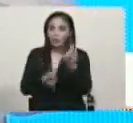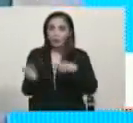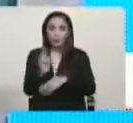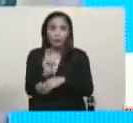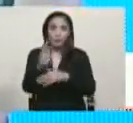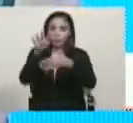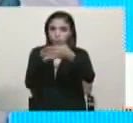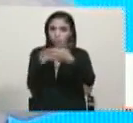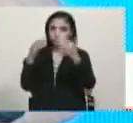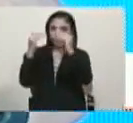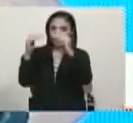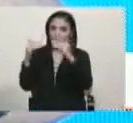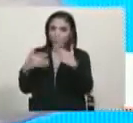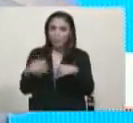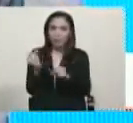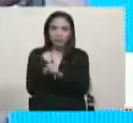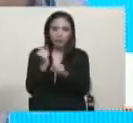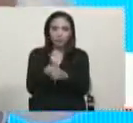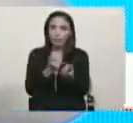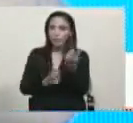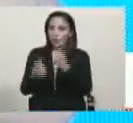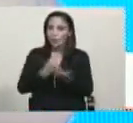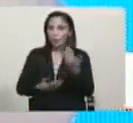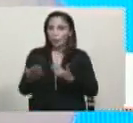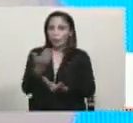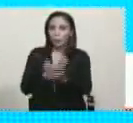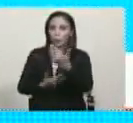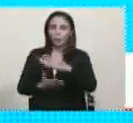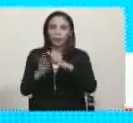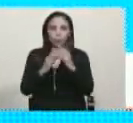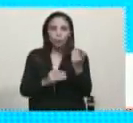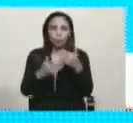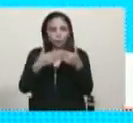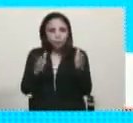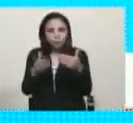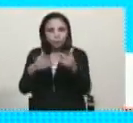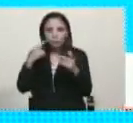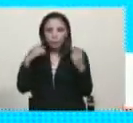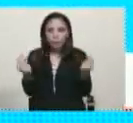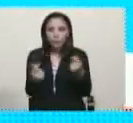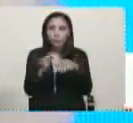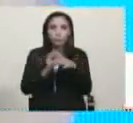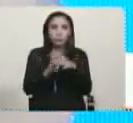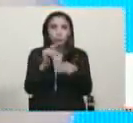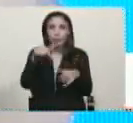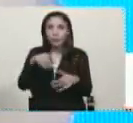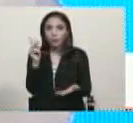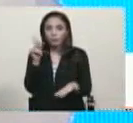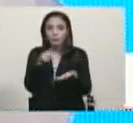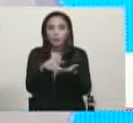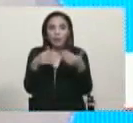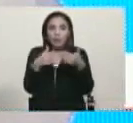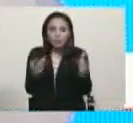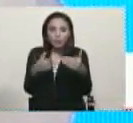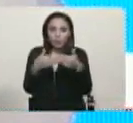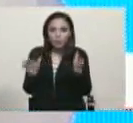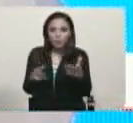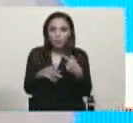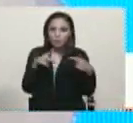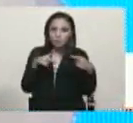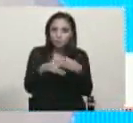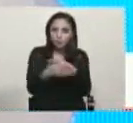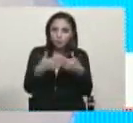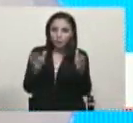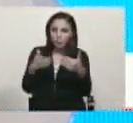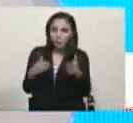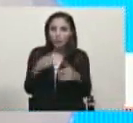Cronograma, dinero, recuperación, y aspiro a venir a reinaugurar, inaugurar estos